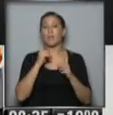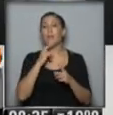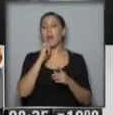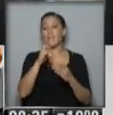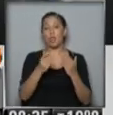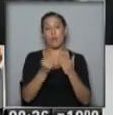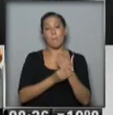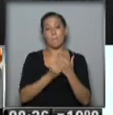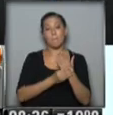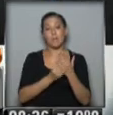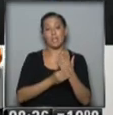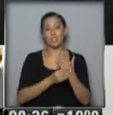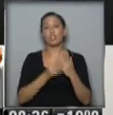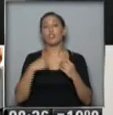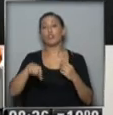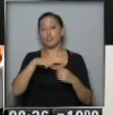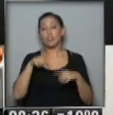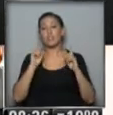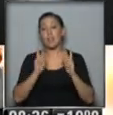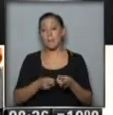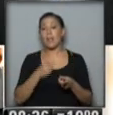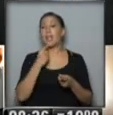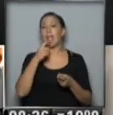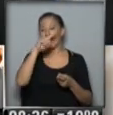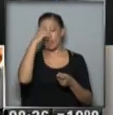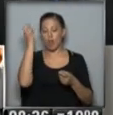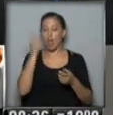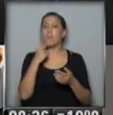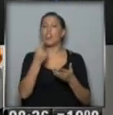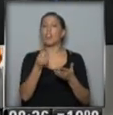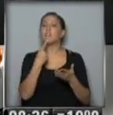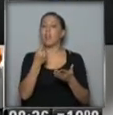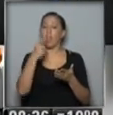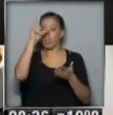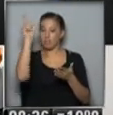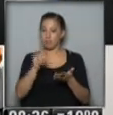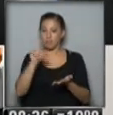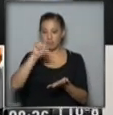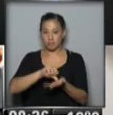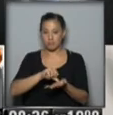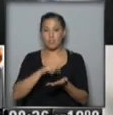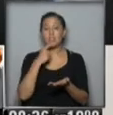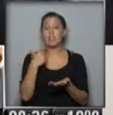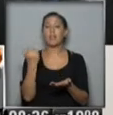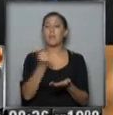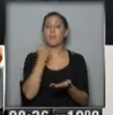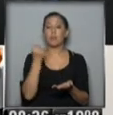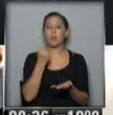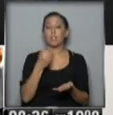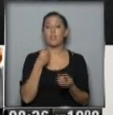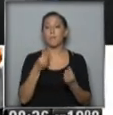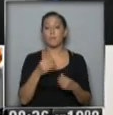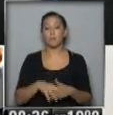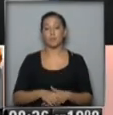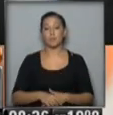ministro nosotros también tengamos el índice nacional como dijo usted de carácter federal es muy importante porque yo